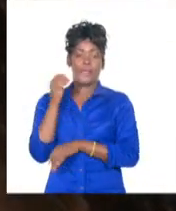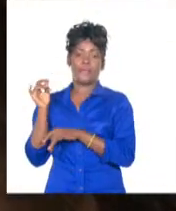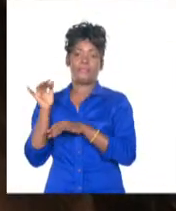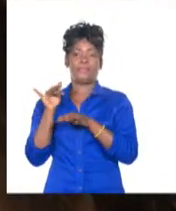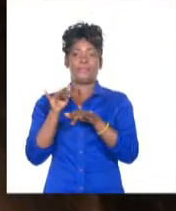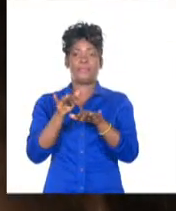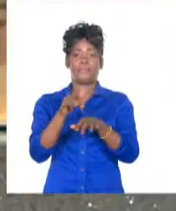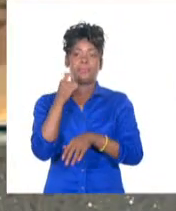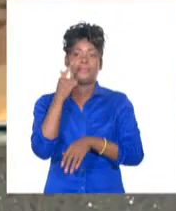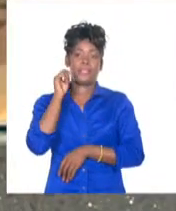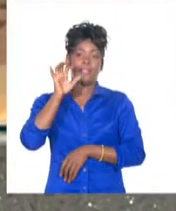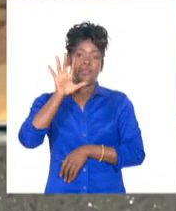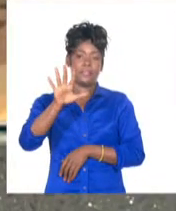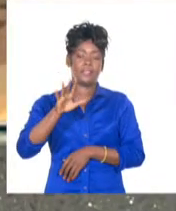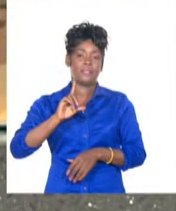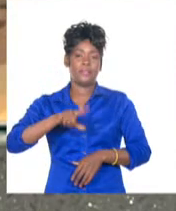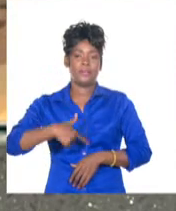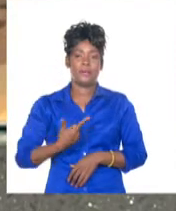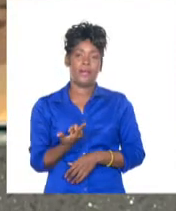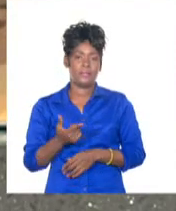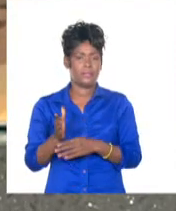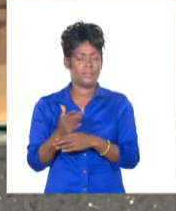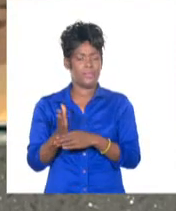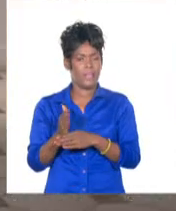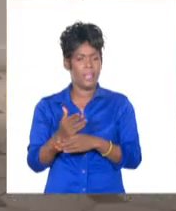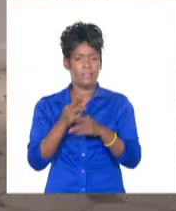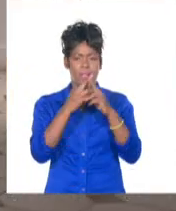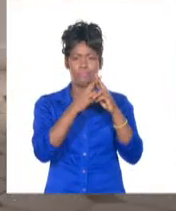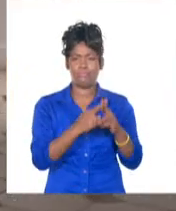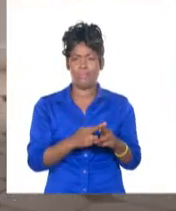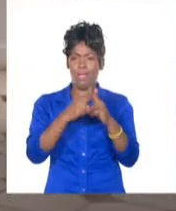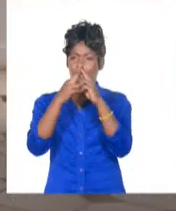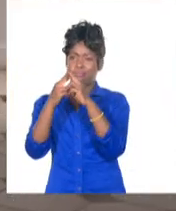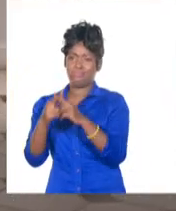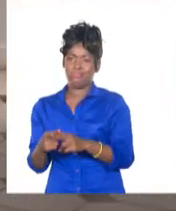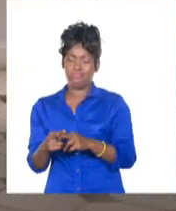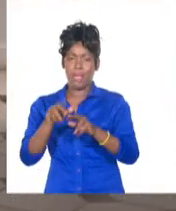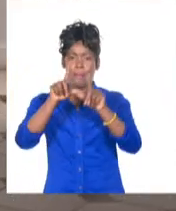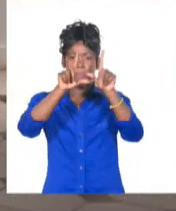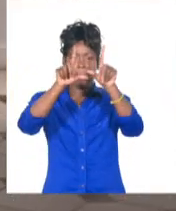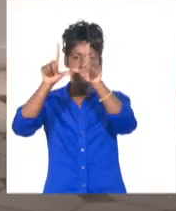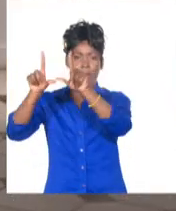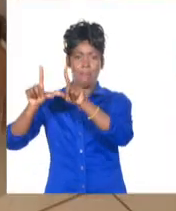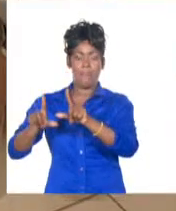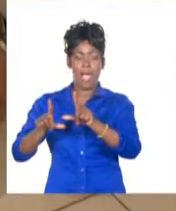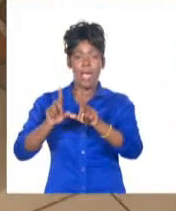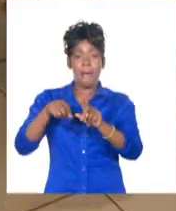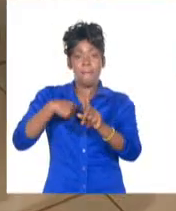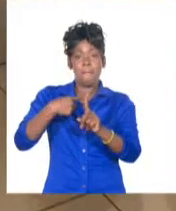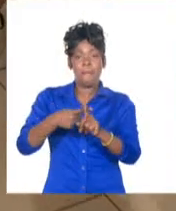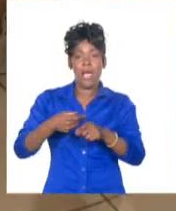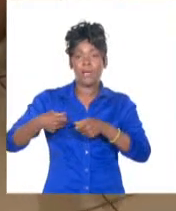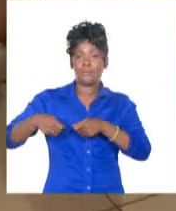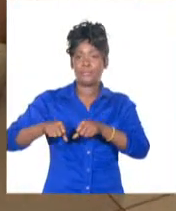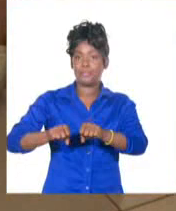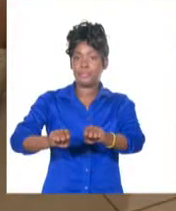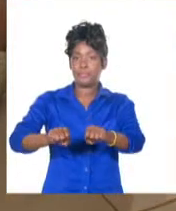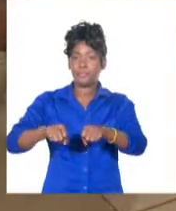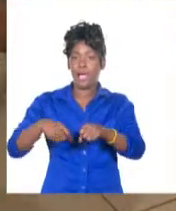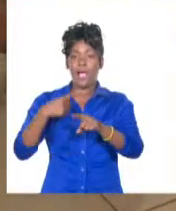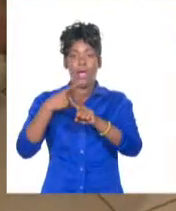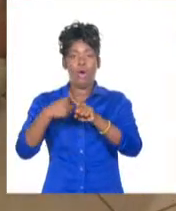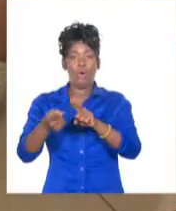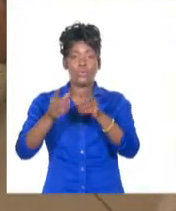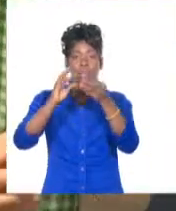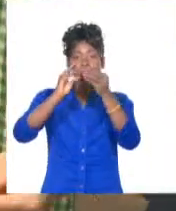Ángel Maidelín Calzadilla, las mareas de Hanoi Cordero y las instalaciones de Yerandi Durán. También le otorgan un matiz interesante los acordeones